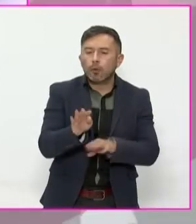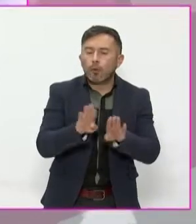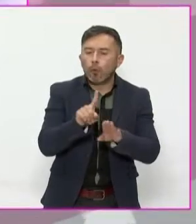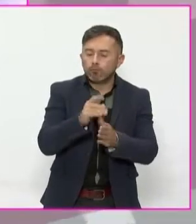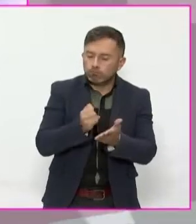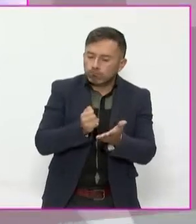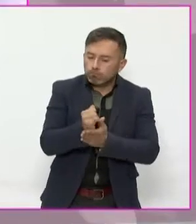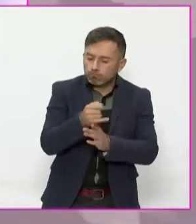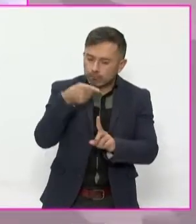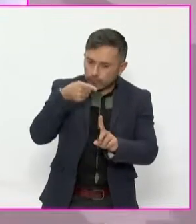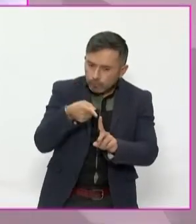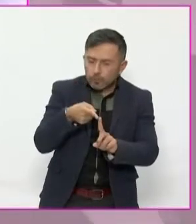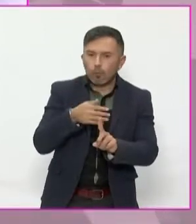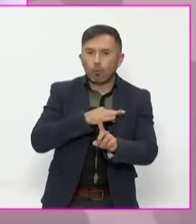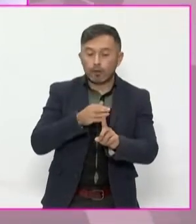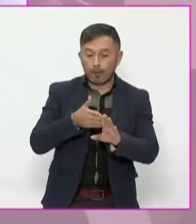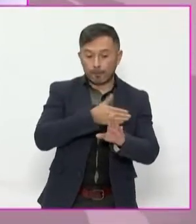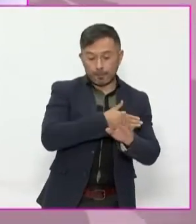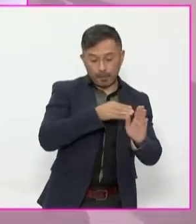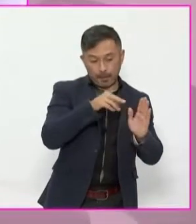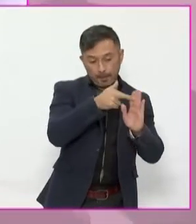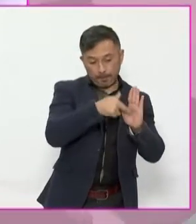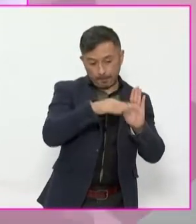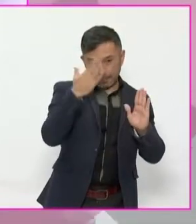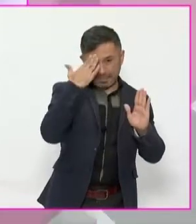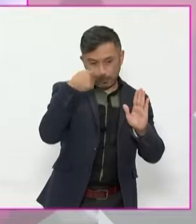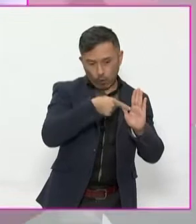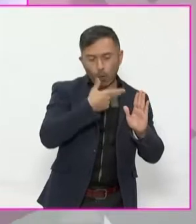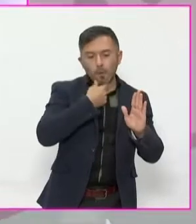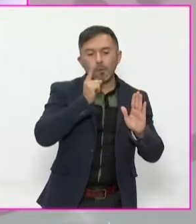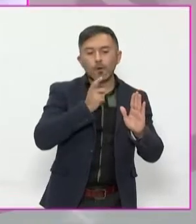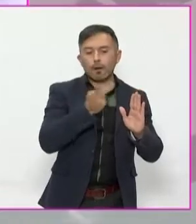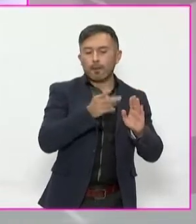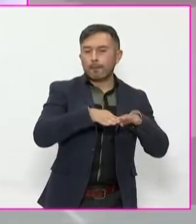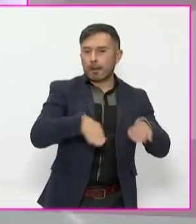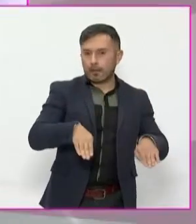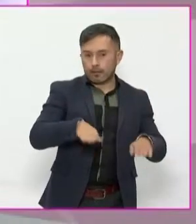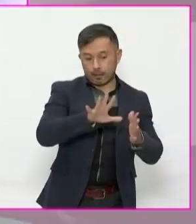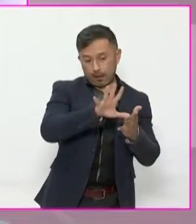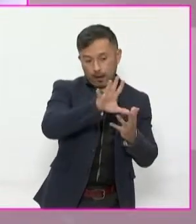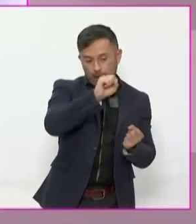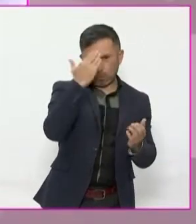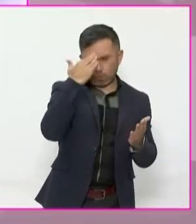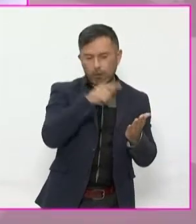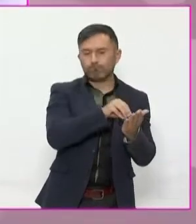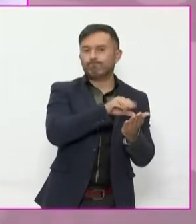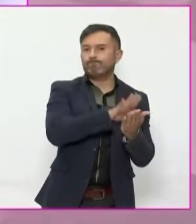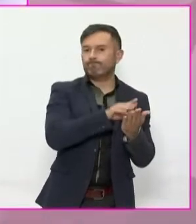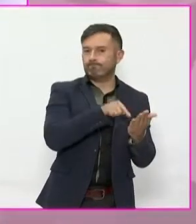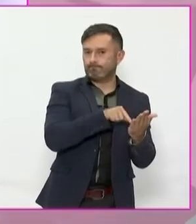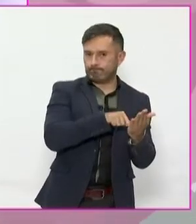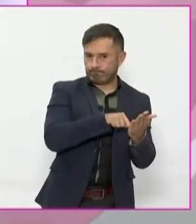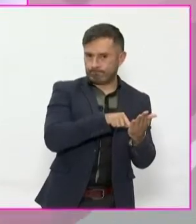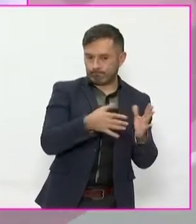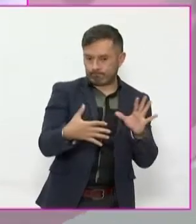para avanzar en la aplicación del principio de paridad de género establecido en nuestra Carta Magna. El compromiso en esta materia